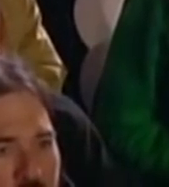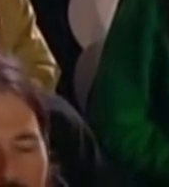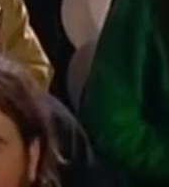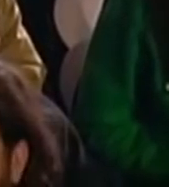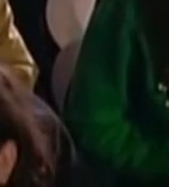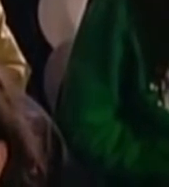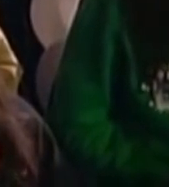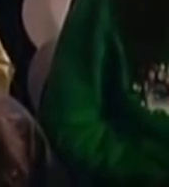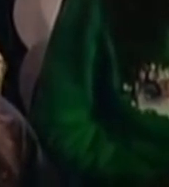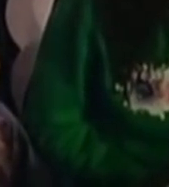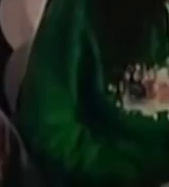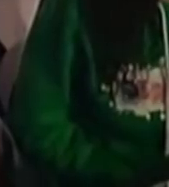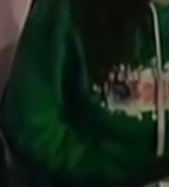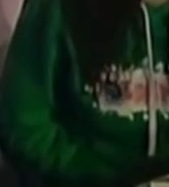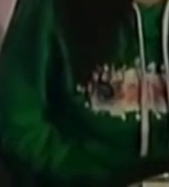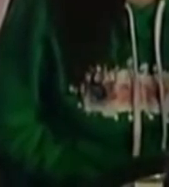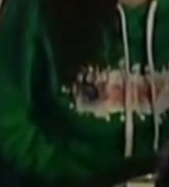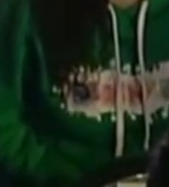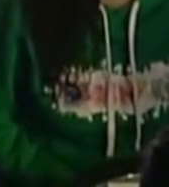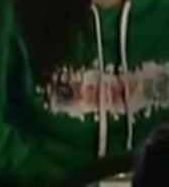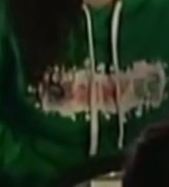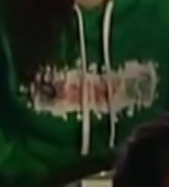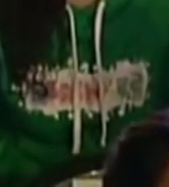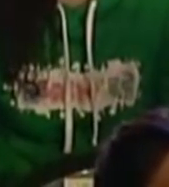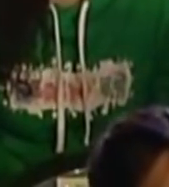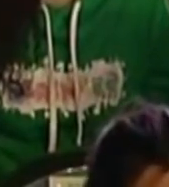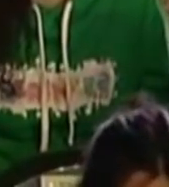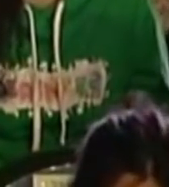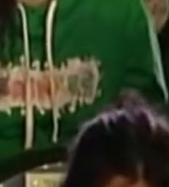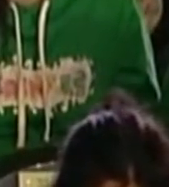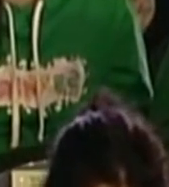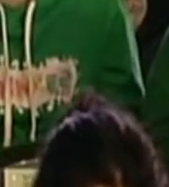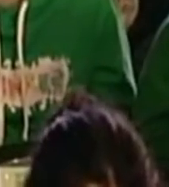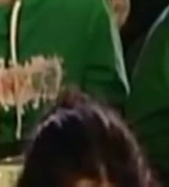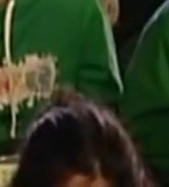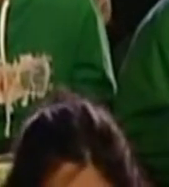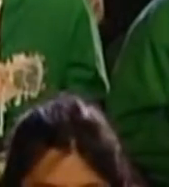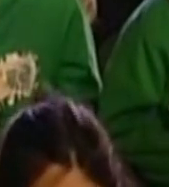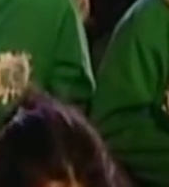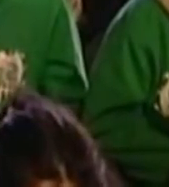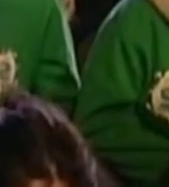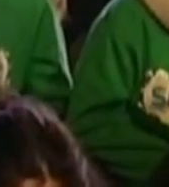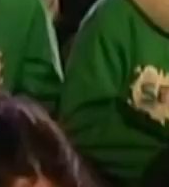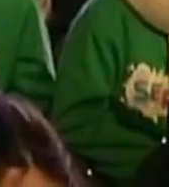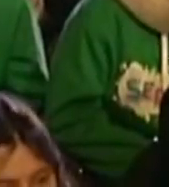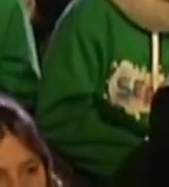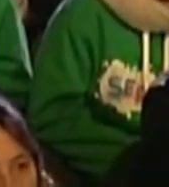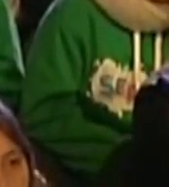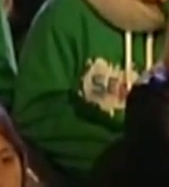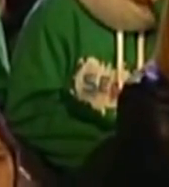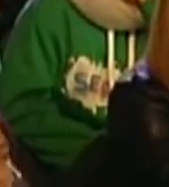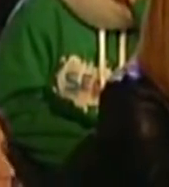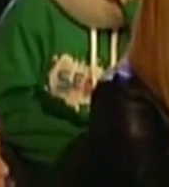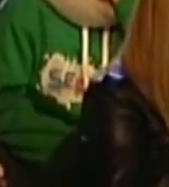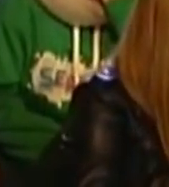la Filarmónica, los nietos de Kika. Con ellos abríamos precisamente esta noche de final de Murga, y por